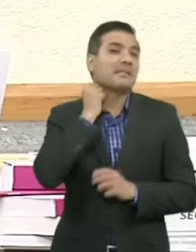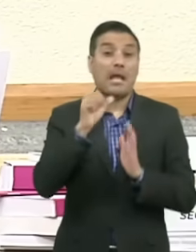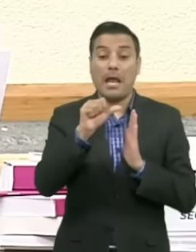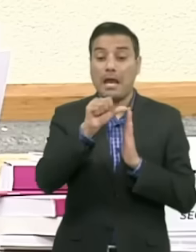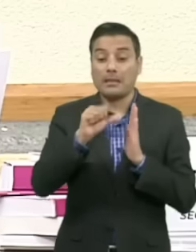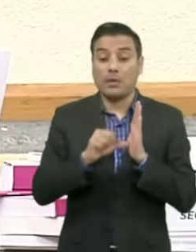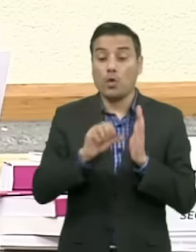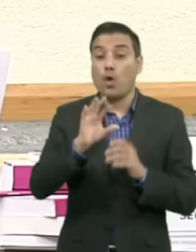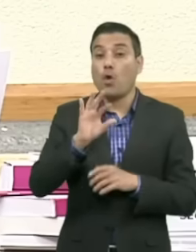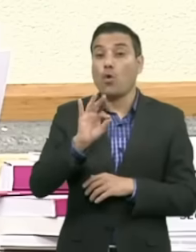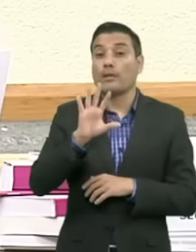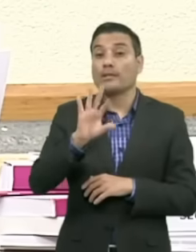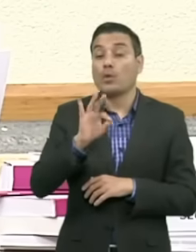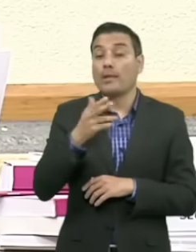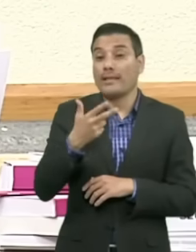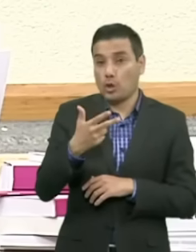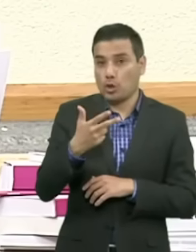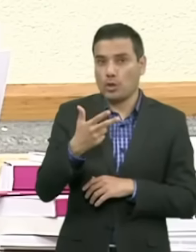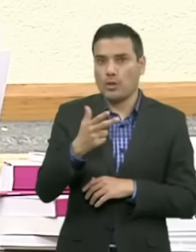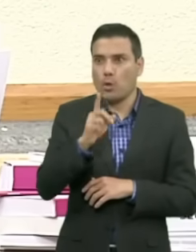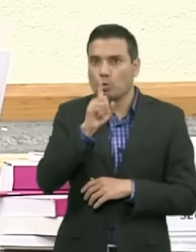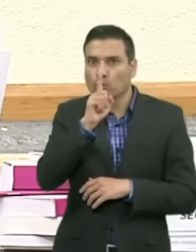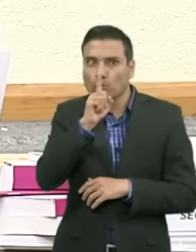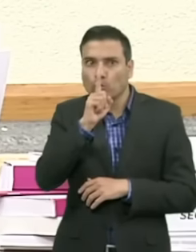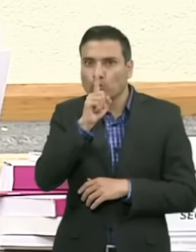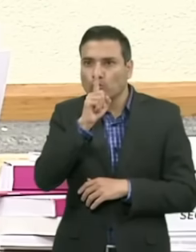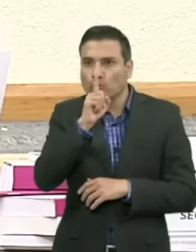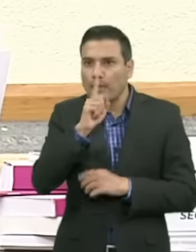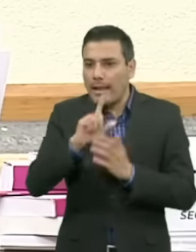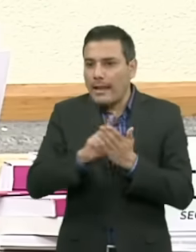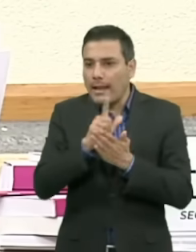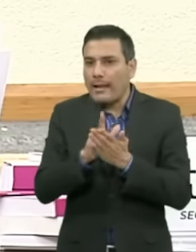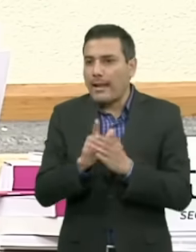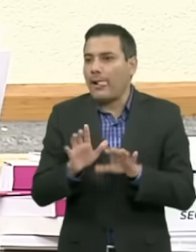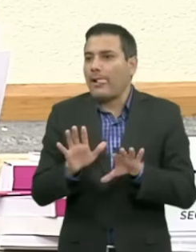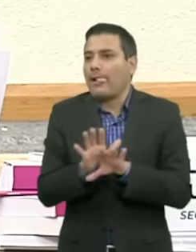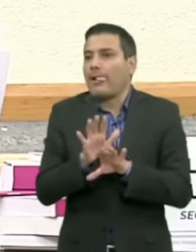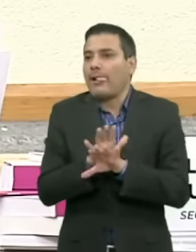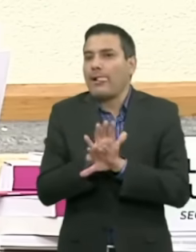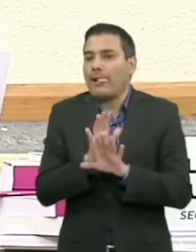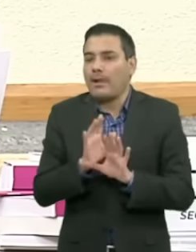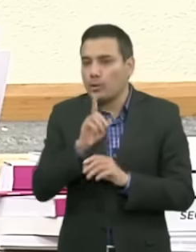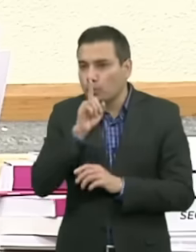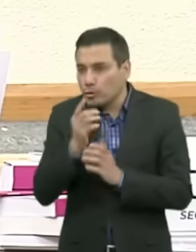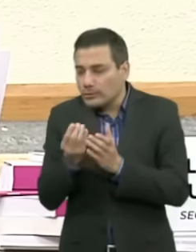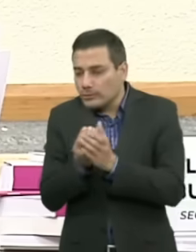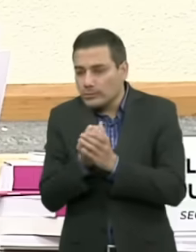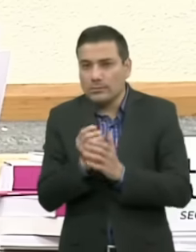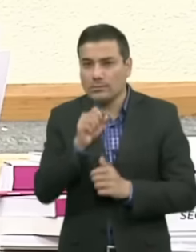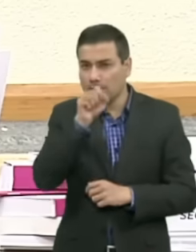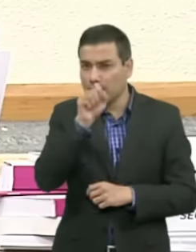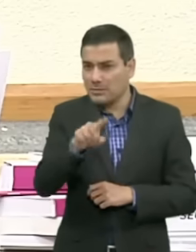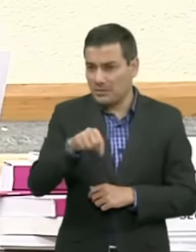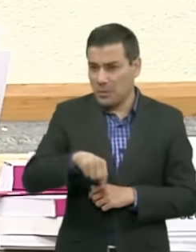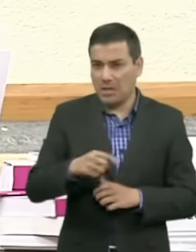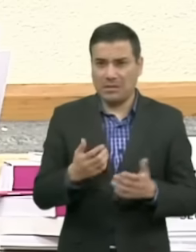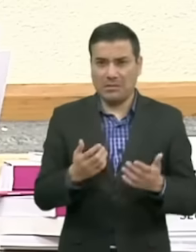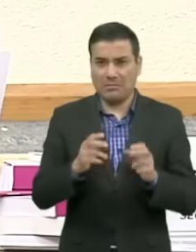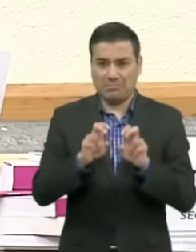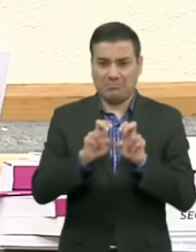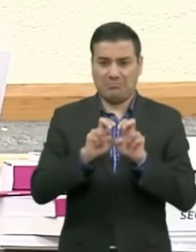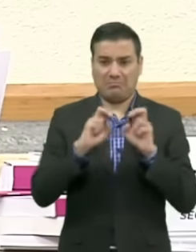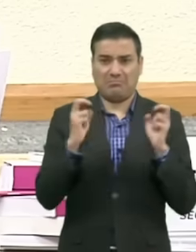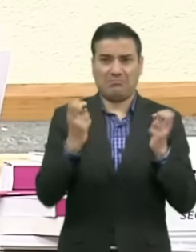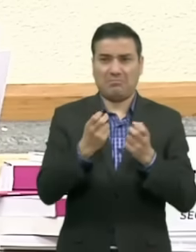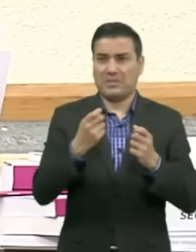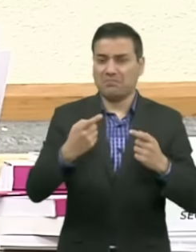45 y 48. Y subrepticiamente, estando en una mesa de diálogo abierta, franca, deliberativa,